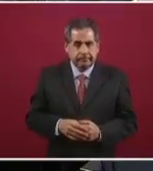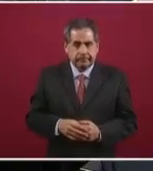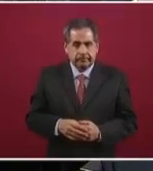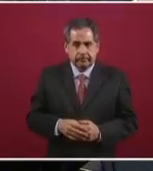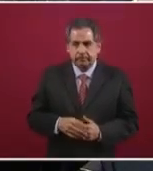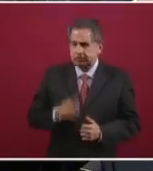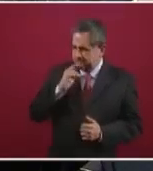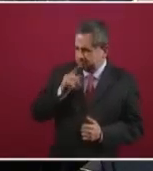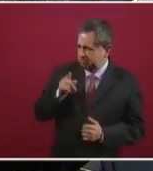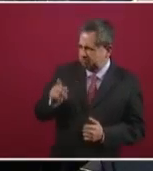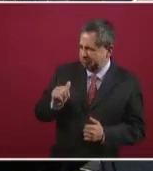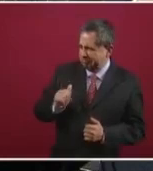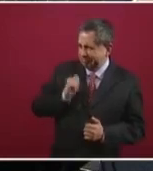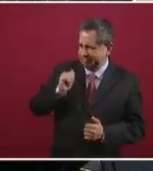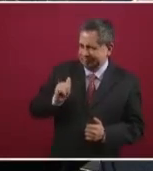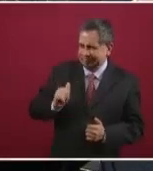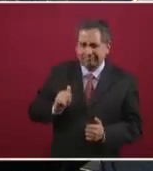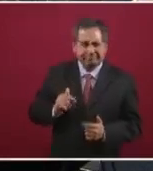procura